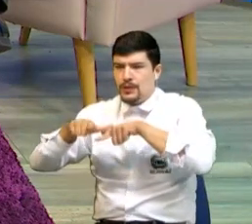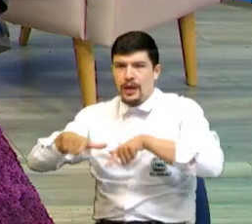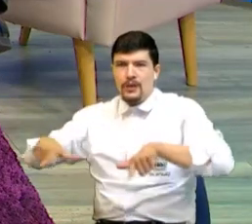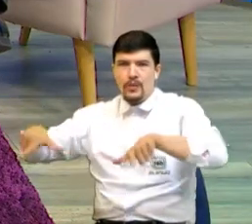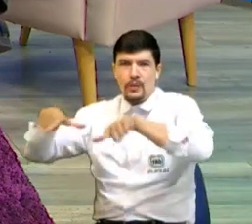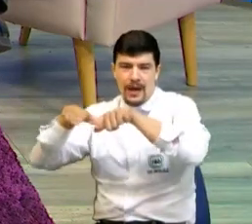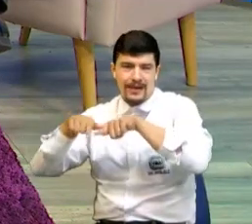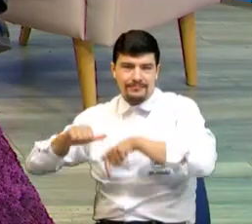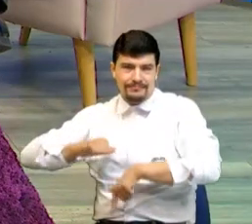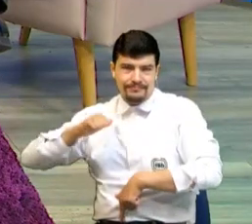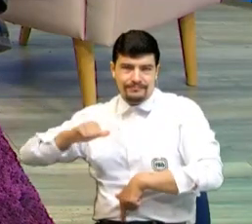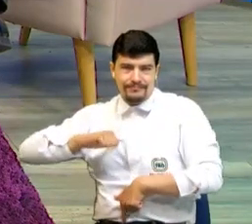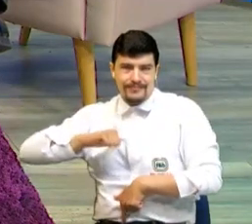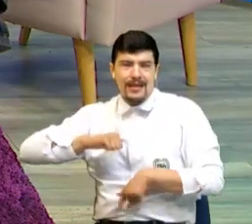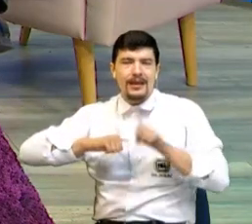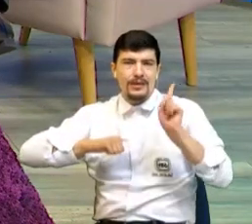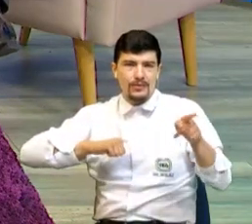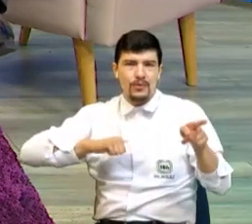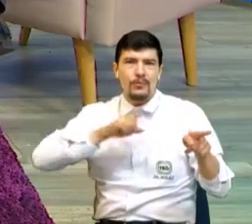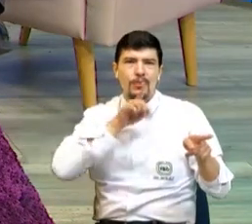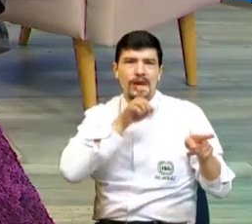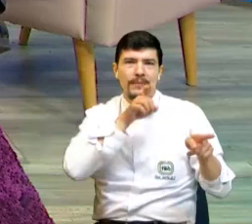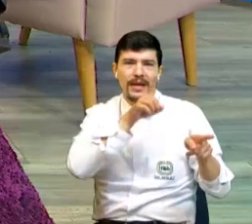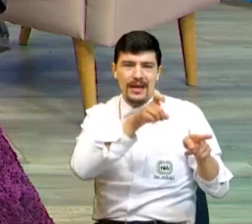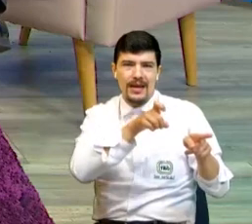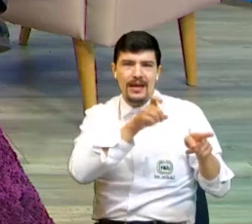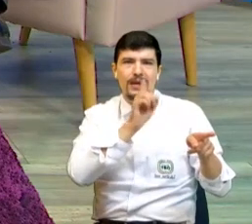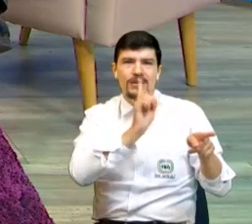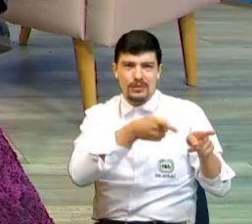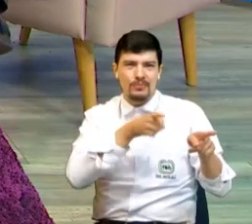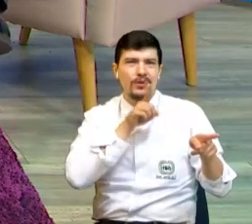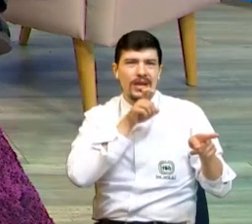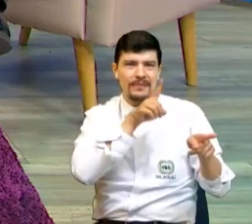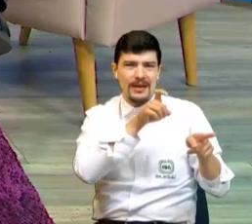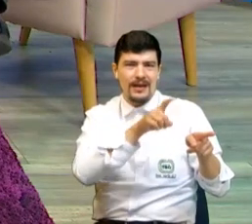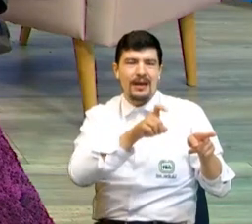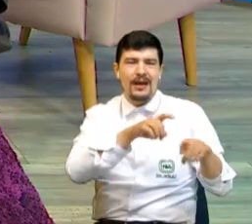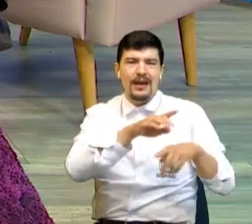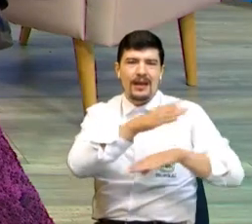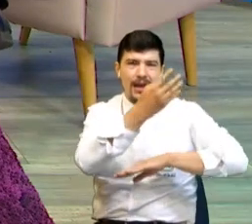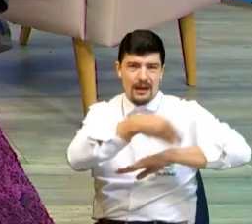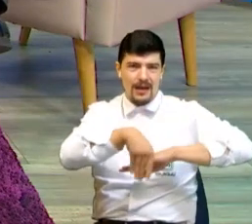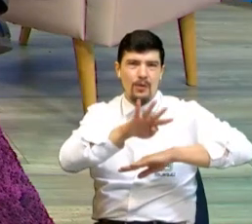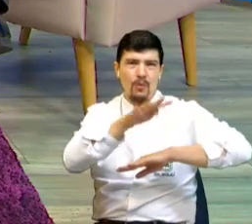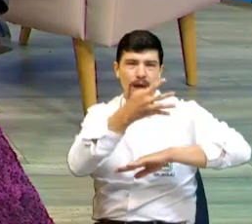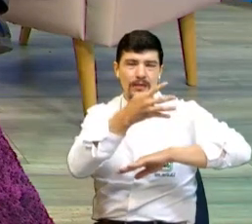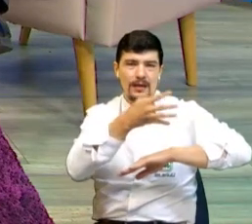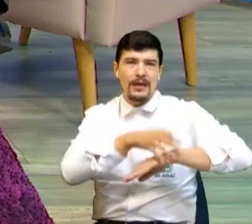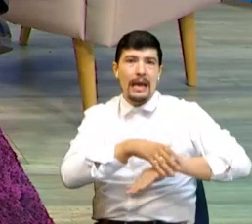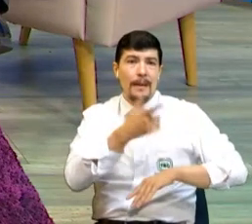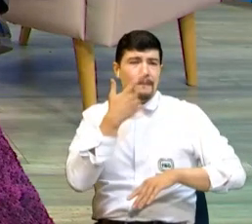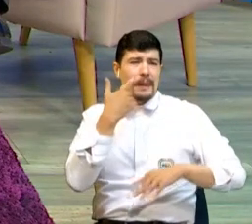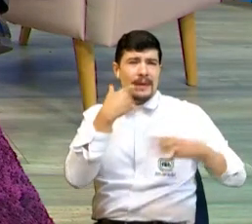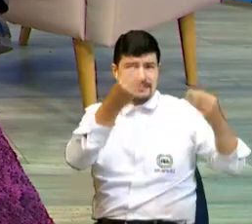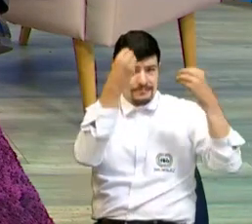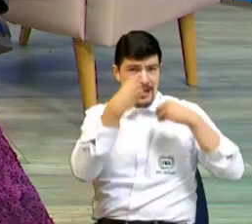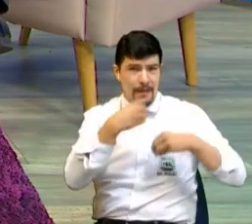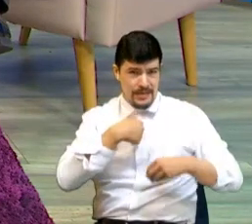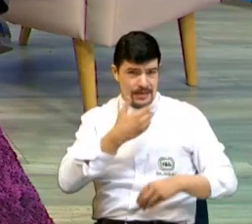en Bucaramanga, en la Cuarta. Ok. Sí. Y entonces mi papá no nos crió, ni mi